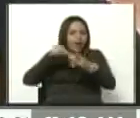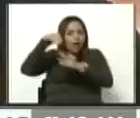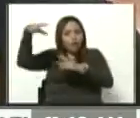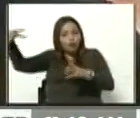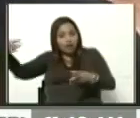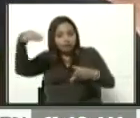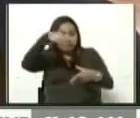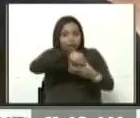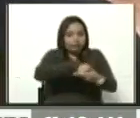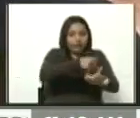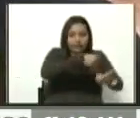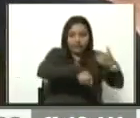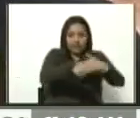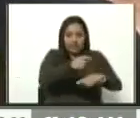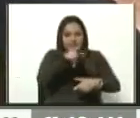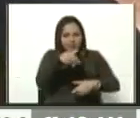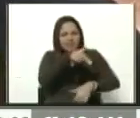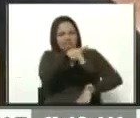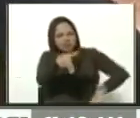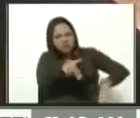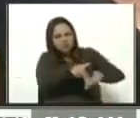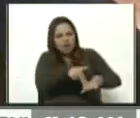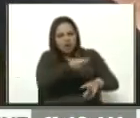se consiguen muchos productos nacionales.